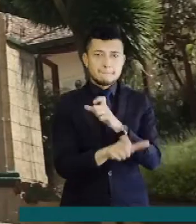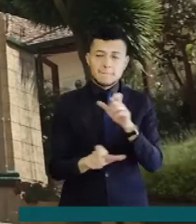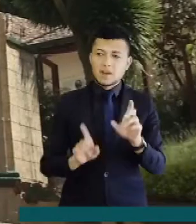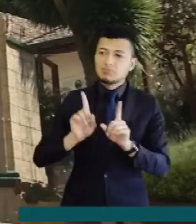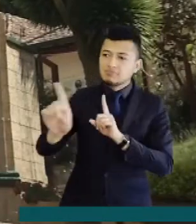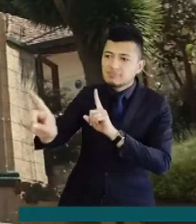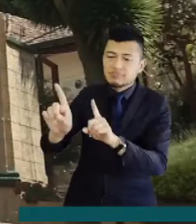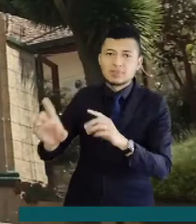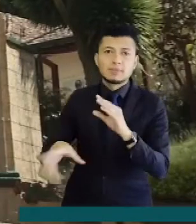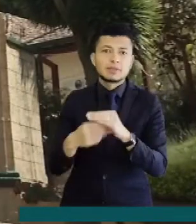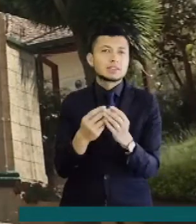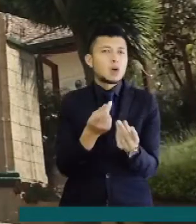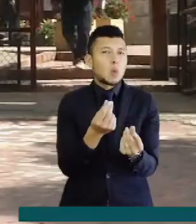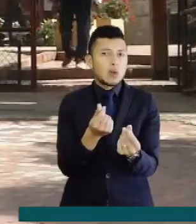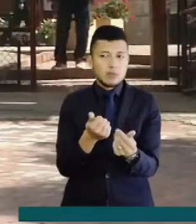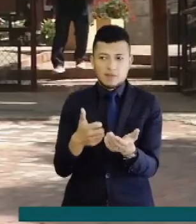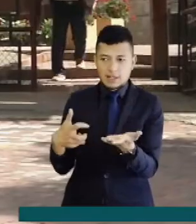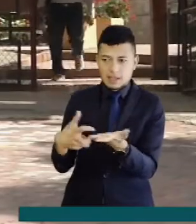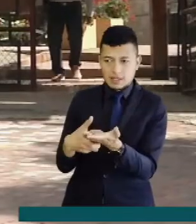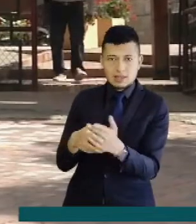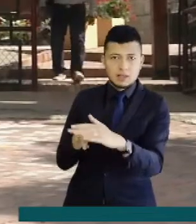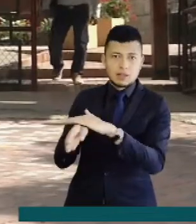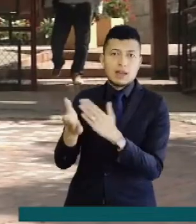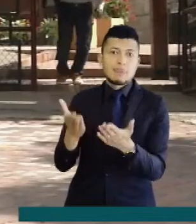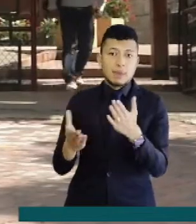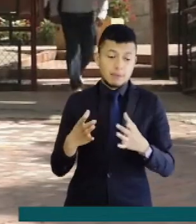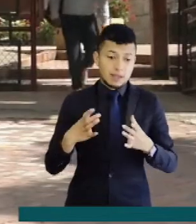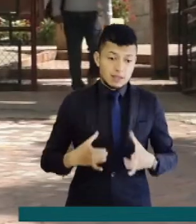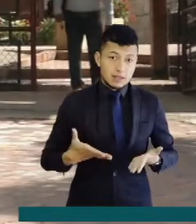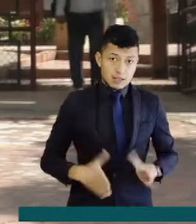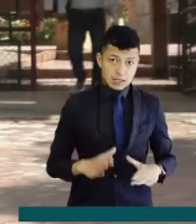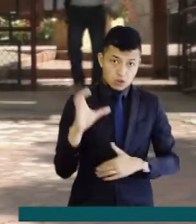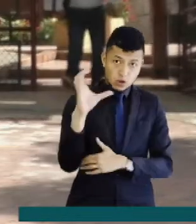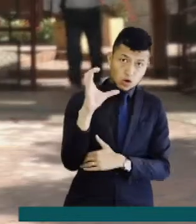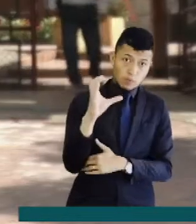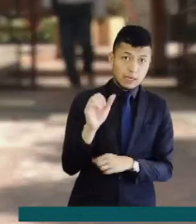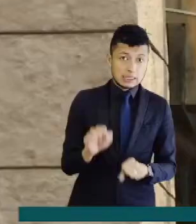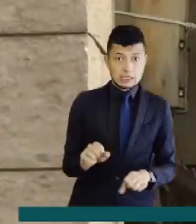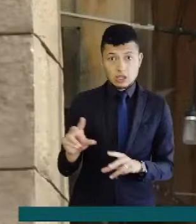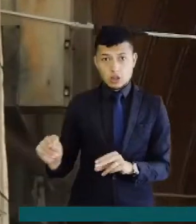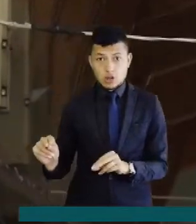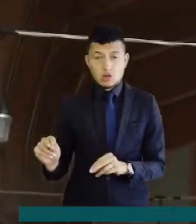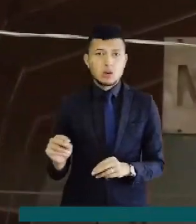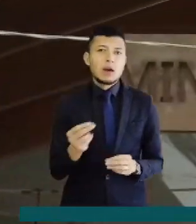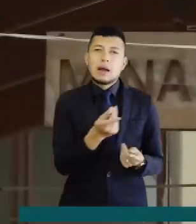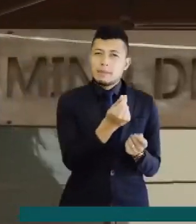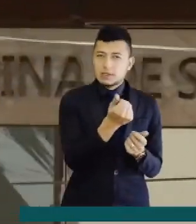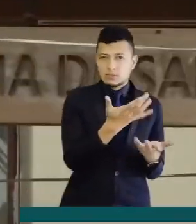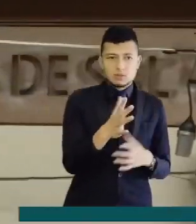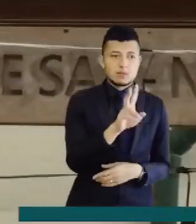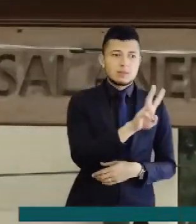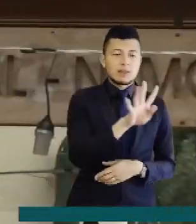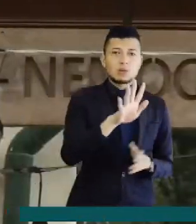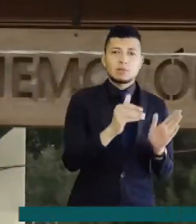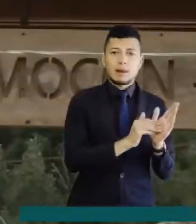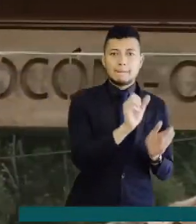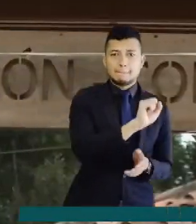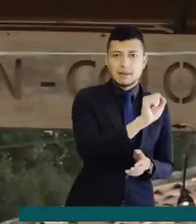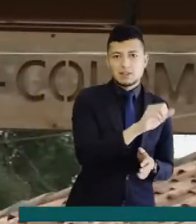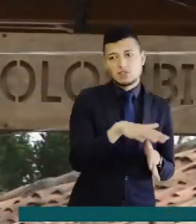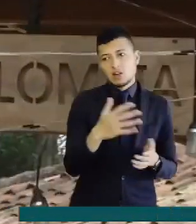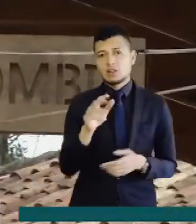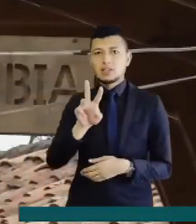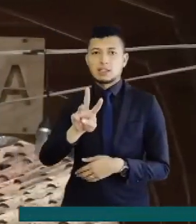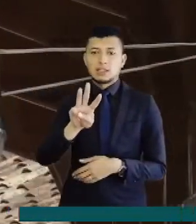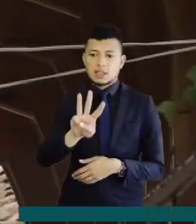los visitantes. El precio de la entrada depende si el turista es ciudadano colombiano. En este caso, los precios van desde los 24 mil pesos